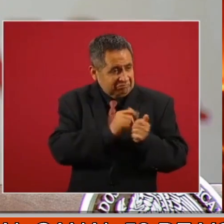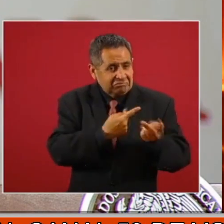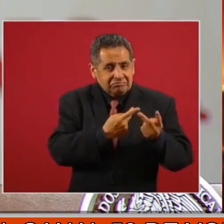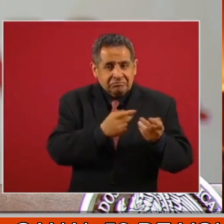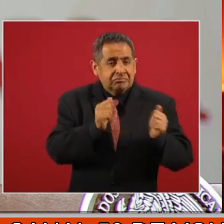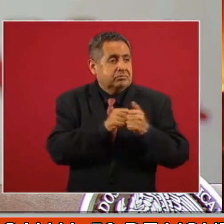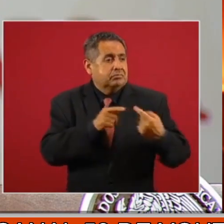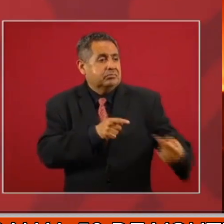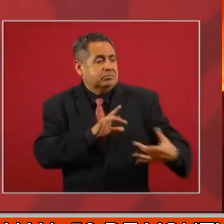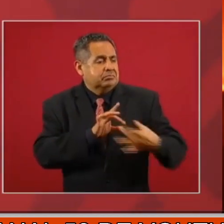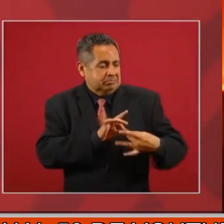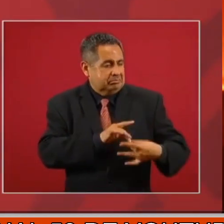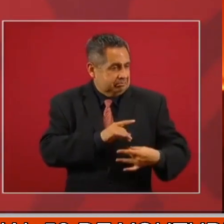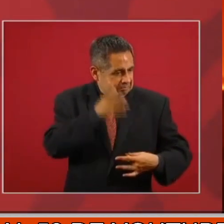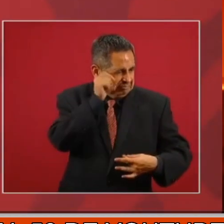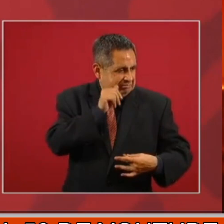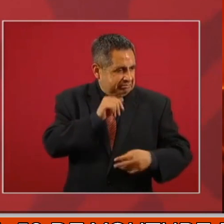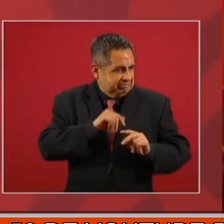con los opositores.